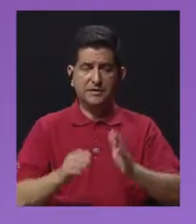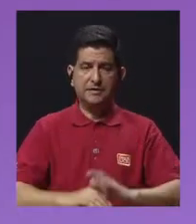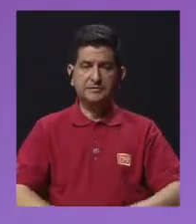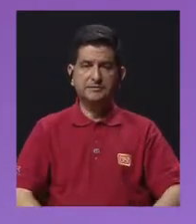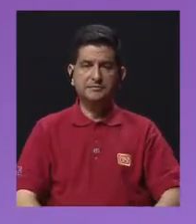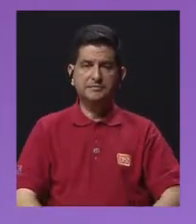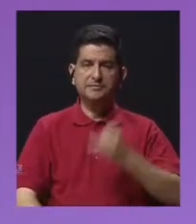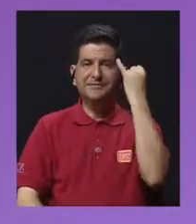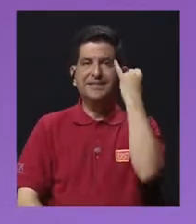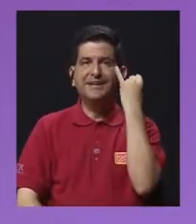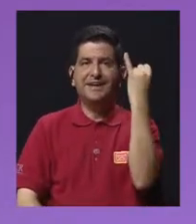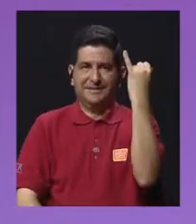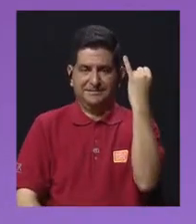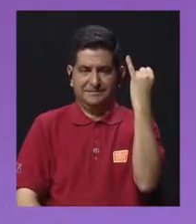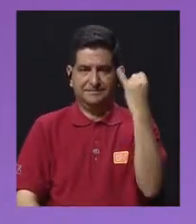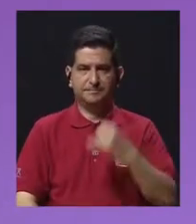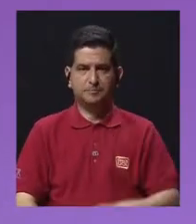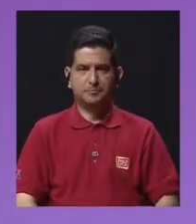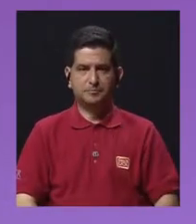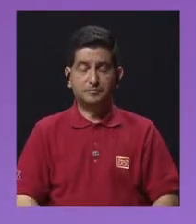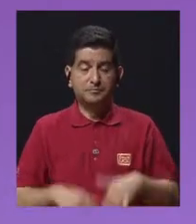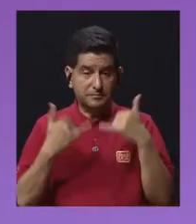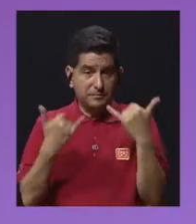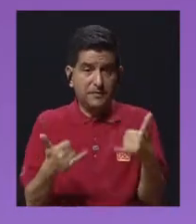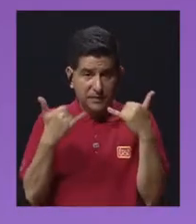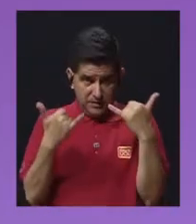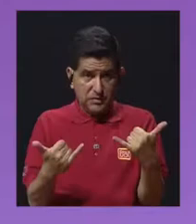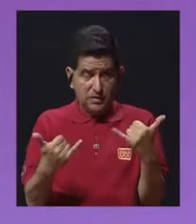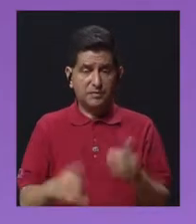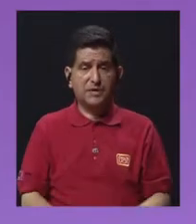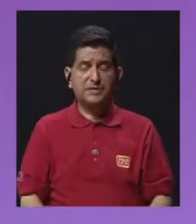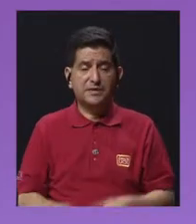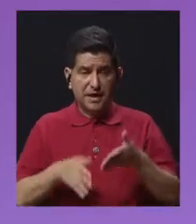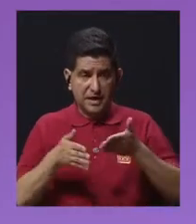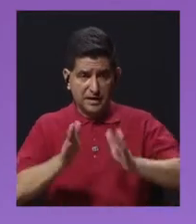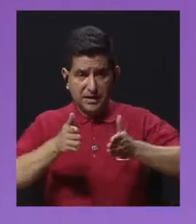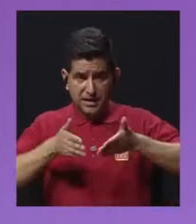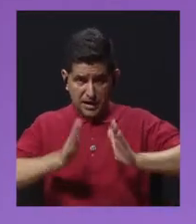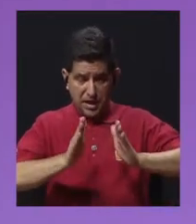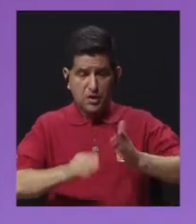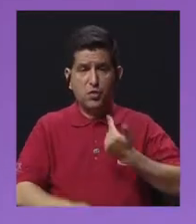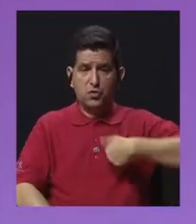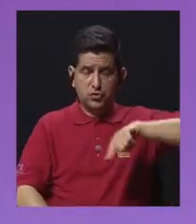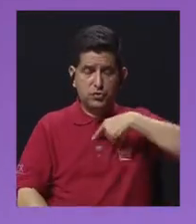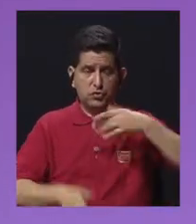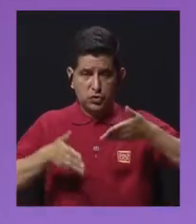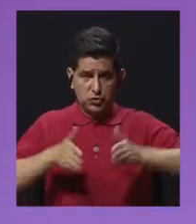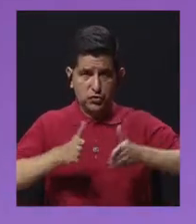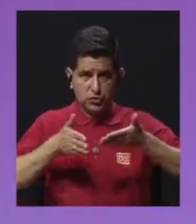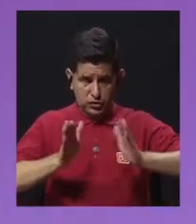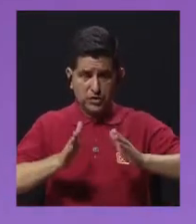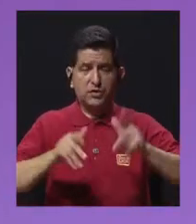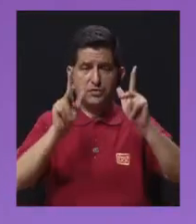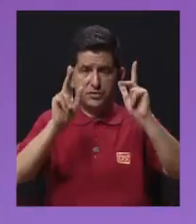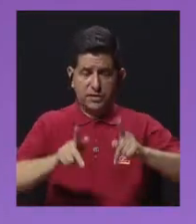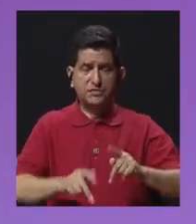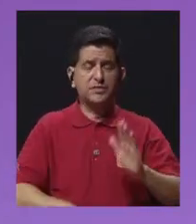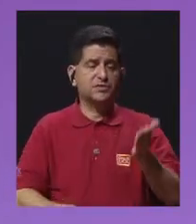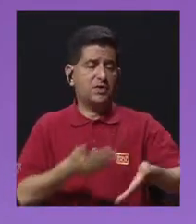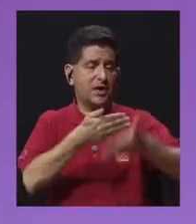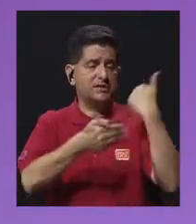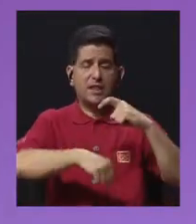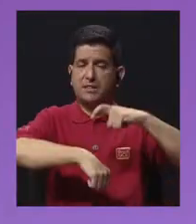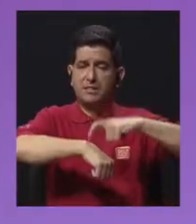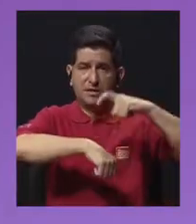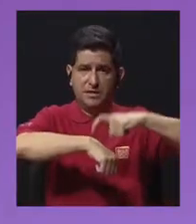padres campesinos, y la idea es que en la actualidad los hijos, nosotros